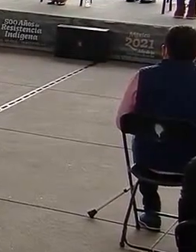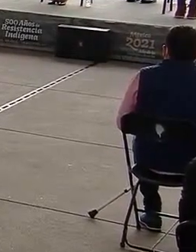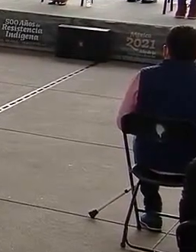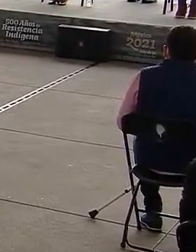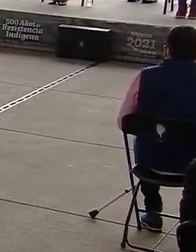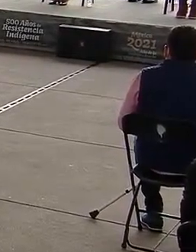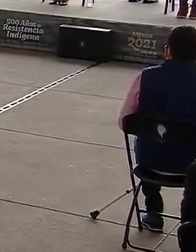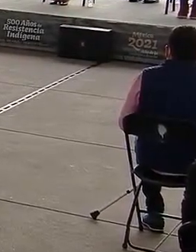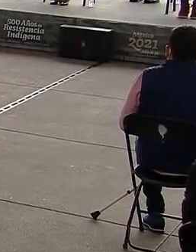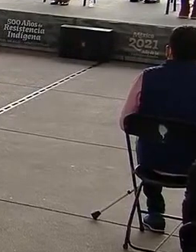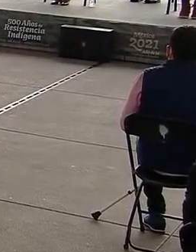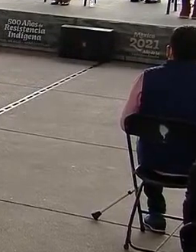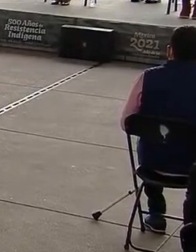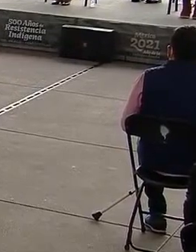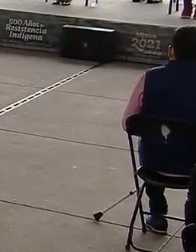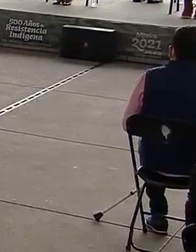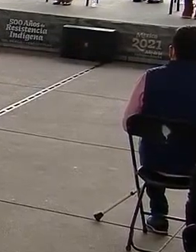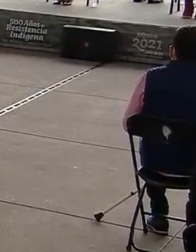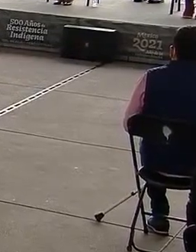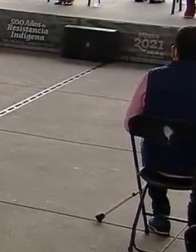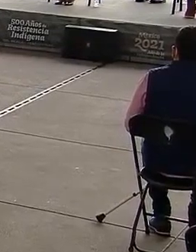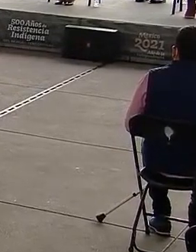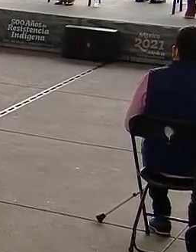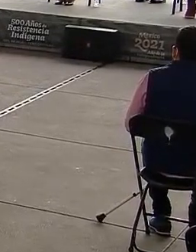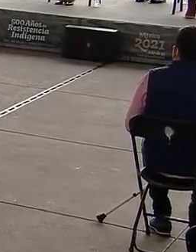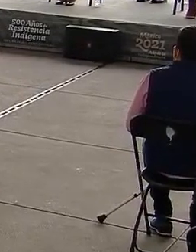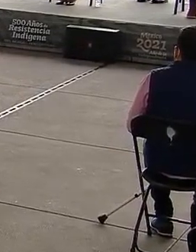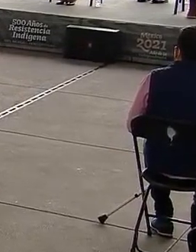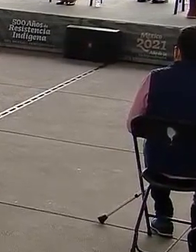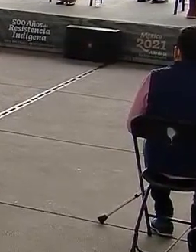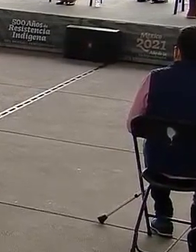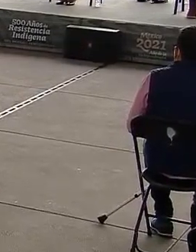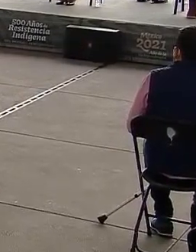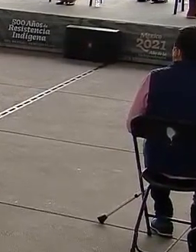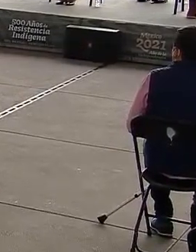nyawakoa sungwaya dizu, ziagwego zinohoda de sungwawi ne ganto